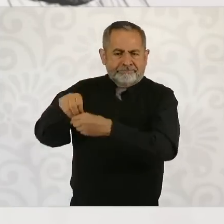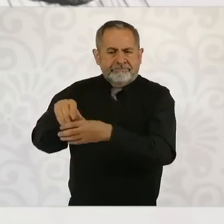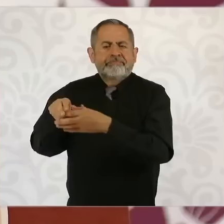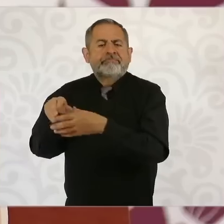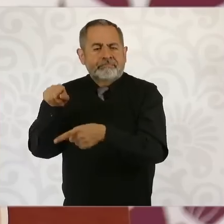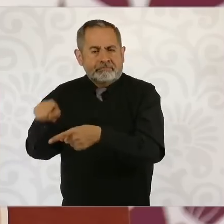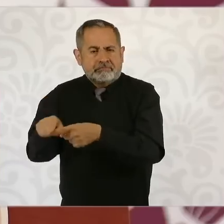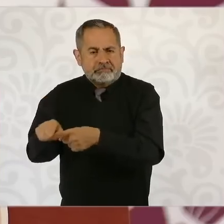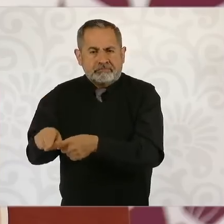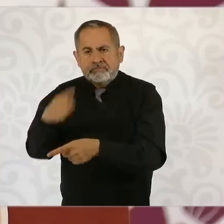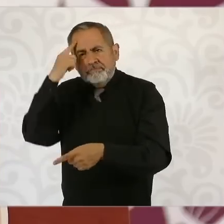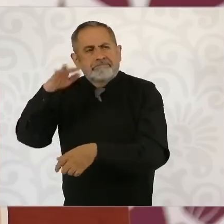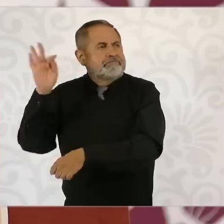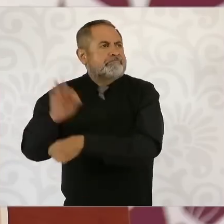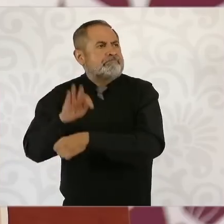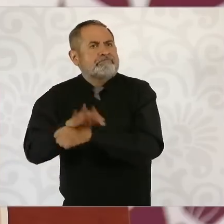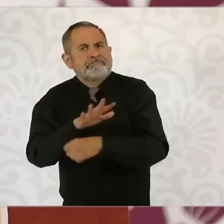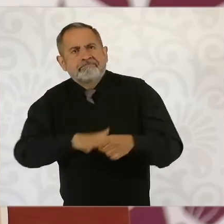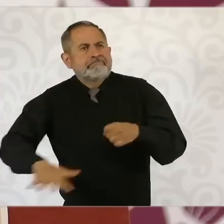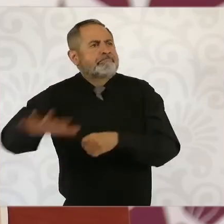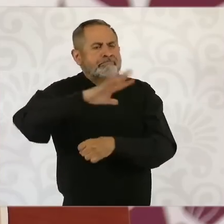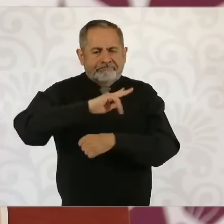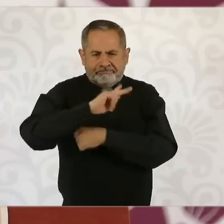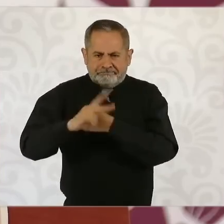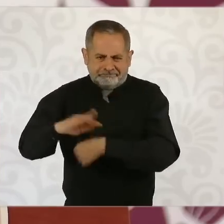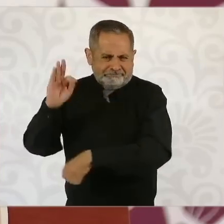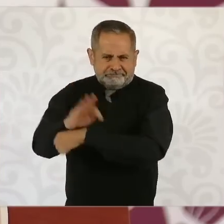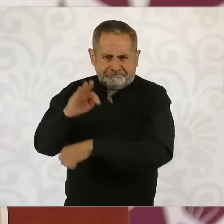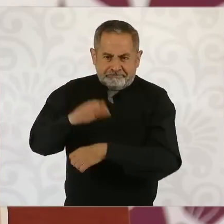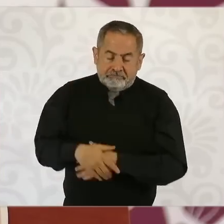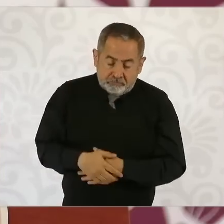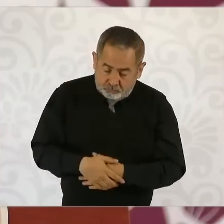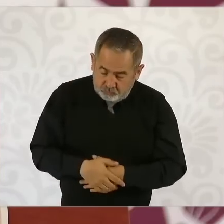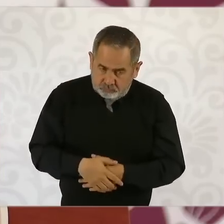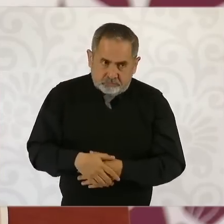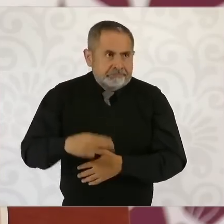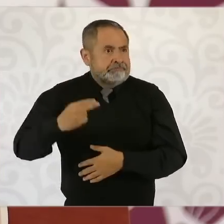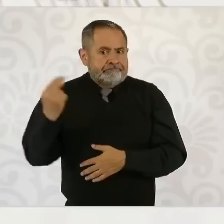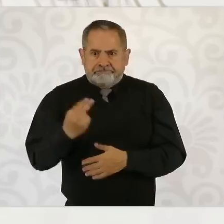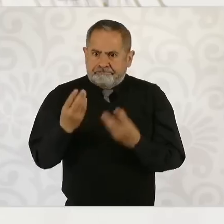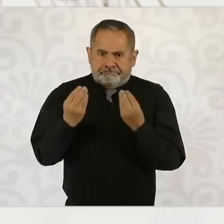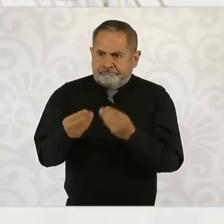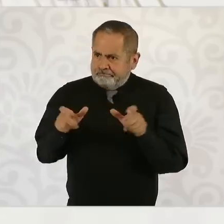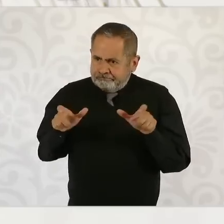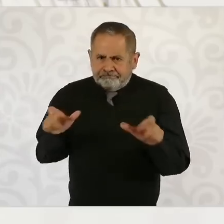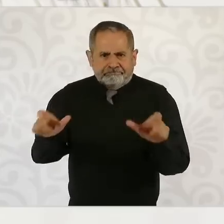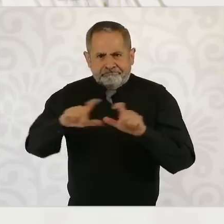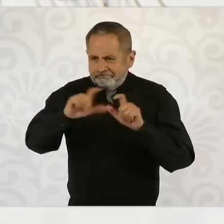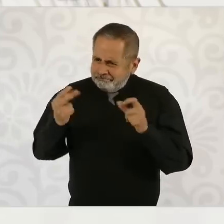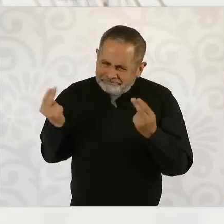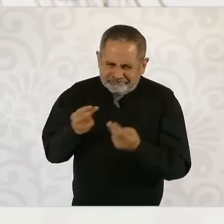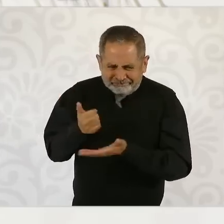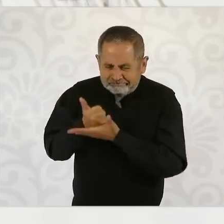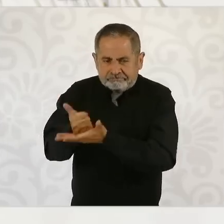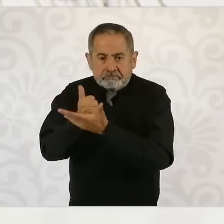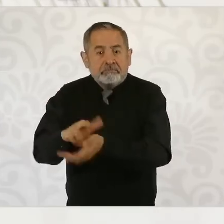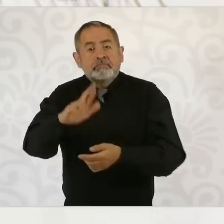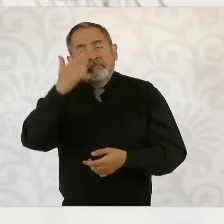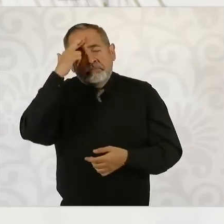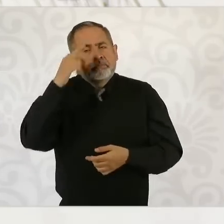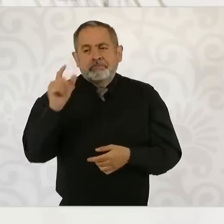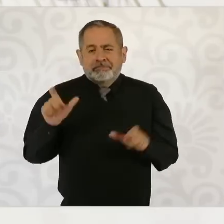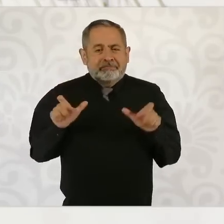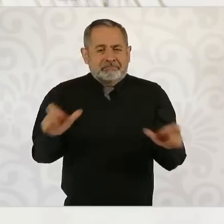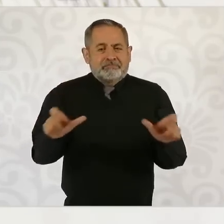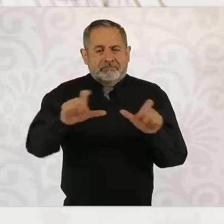es la Defensa Nacional. Y hay mucho trabajo de fortalecimiento de la Guardia. Recordemos que la Guardia tiene